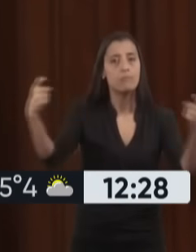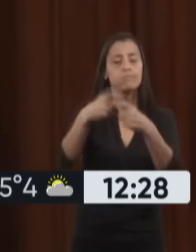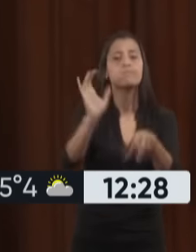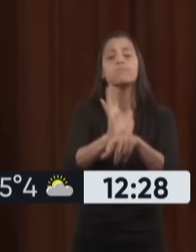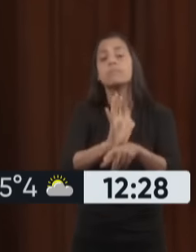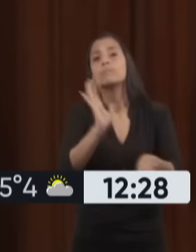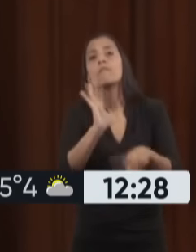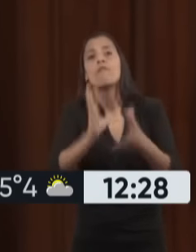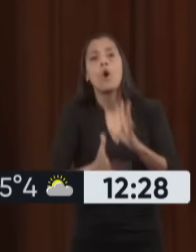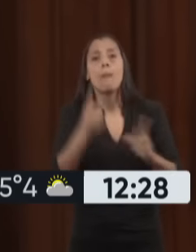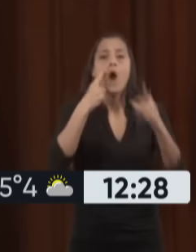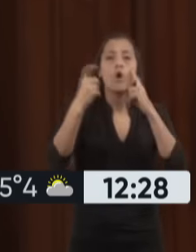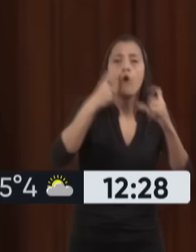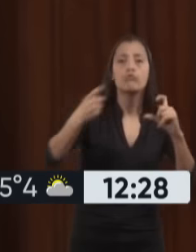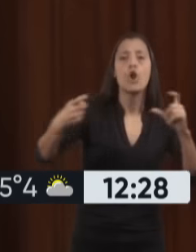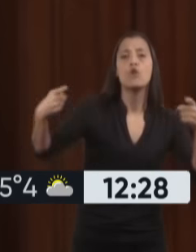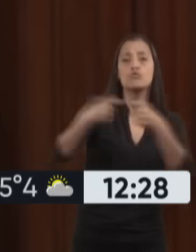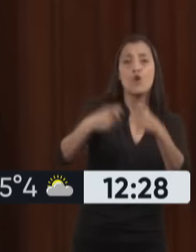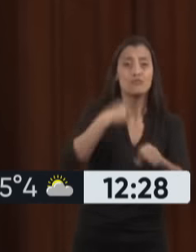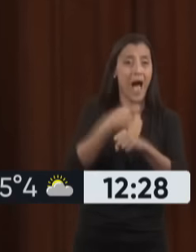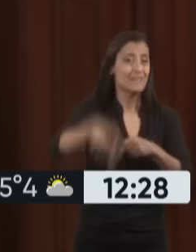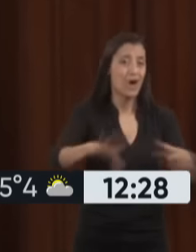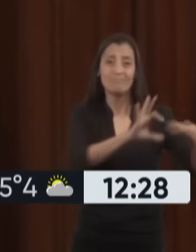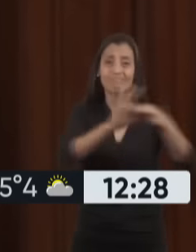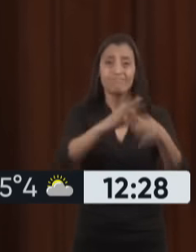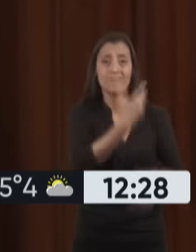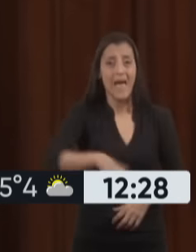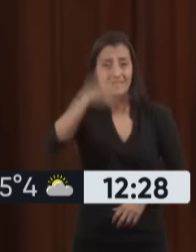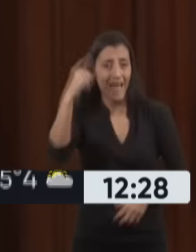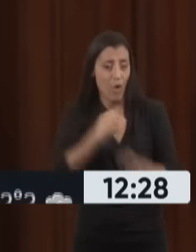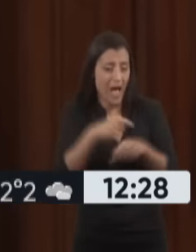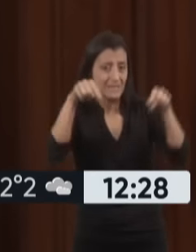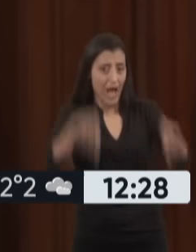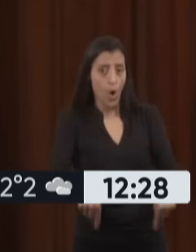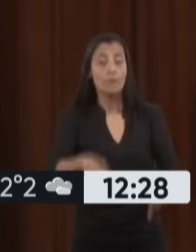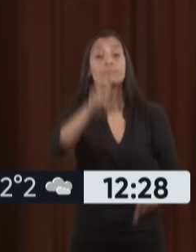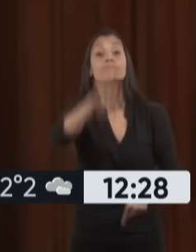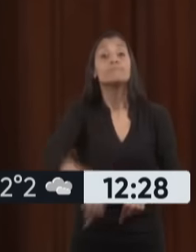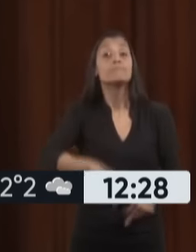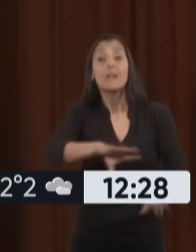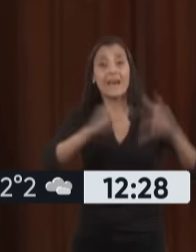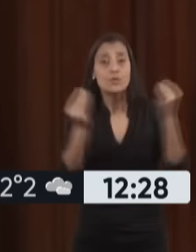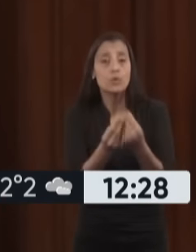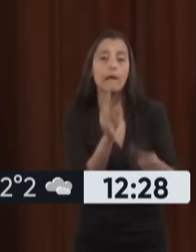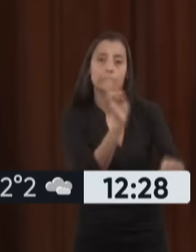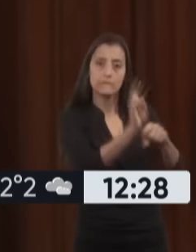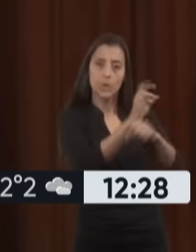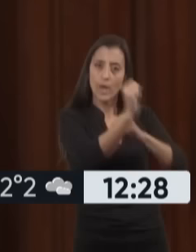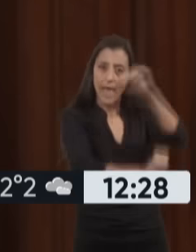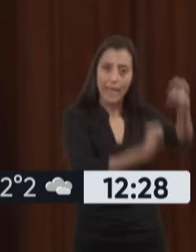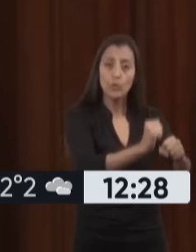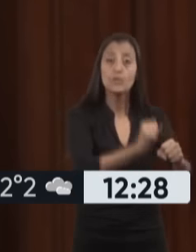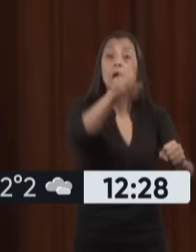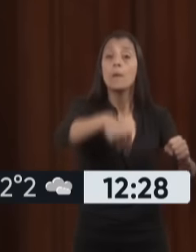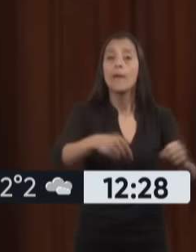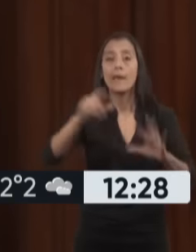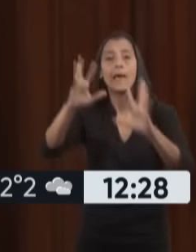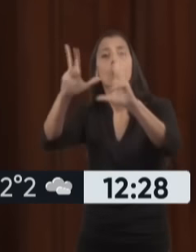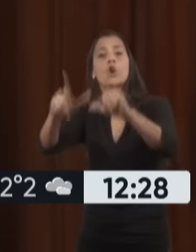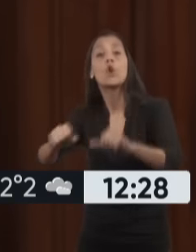Estado que arrastramos hasta el día de hoy. La consecuencia es que para proteger a la industria se le robó el campo, y